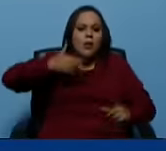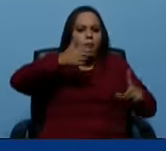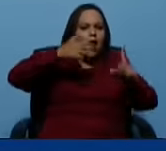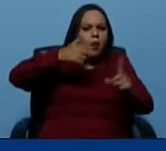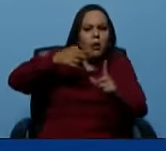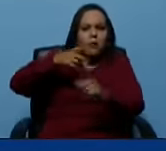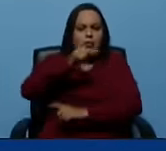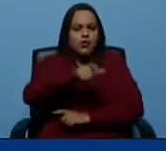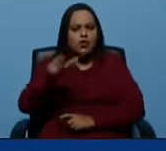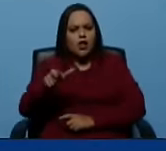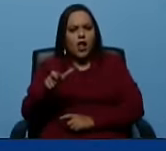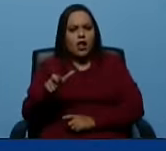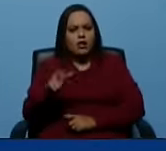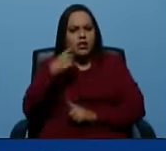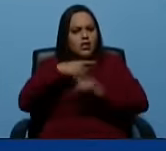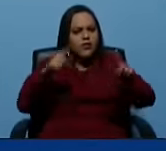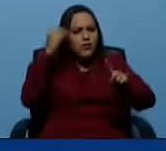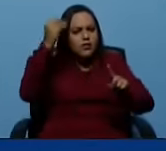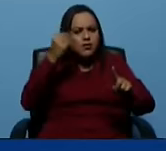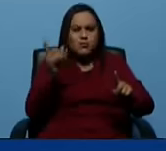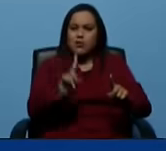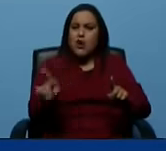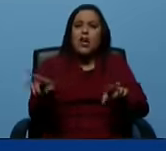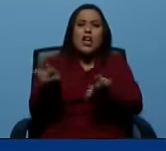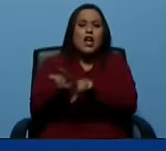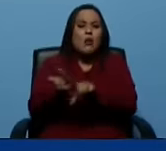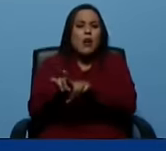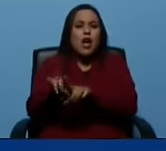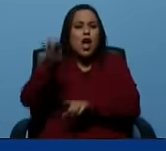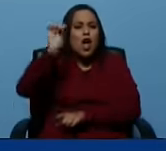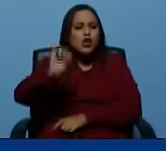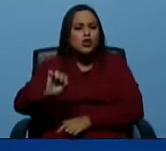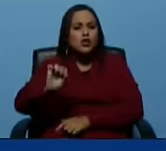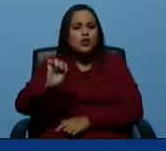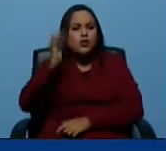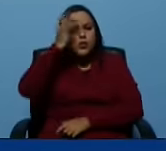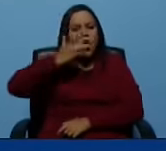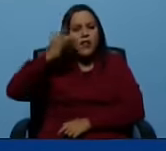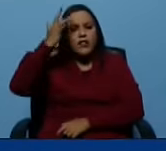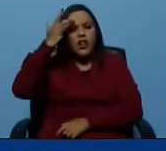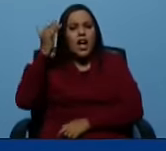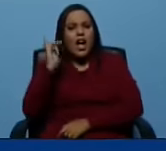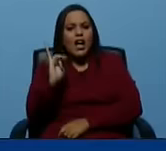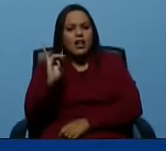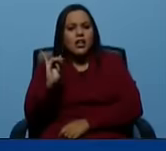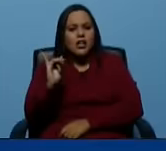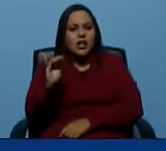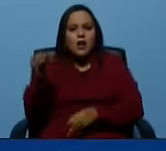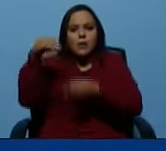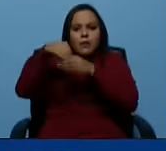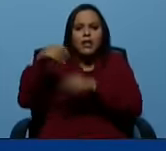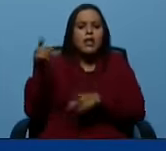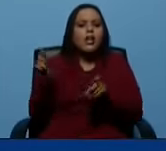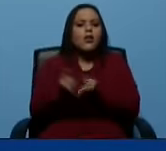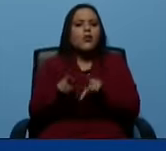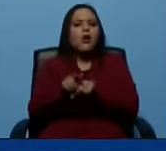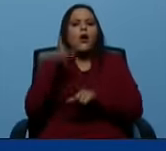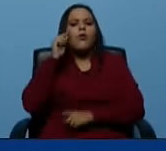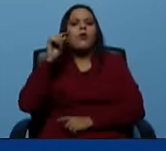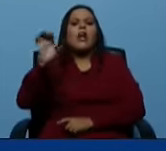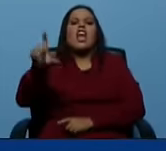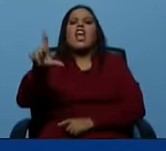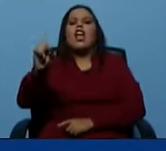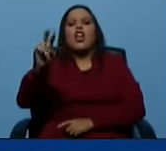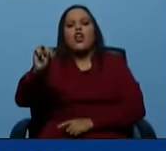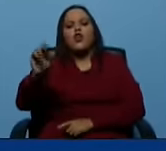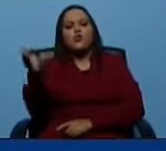No. Ese es el apartheid de Sudáfrica, que tiene en la mente Elon Musk. Ah, porque Elon Musk vive allá como